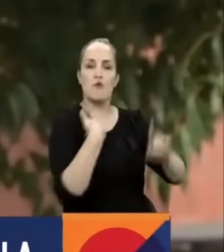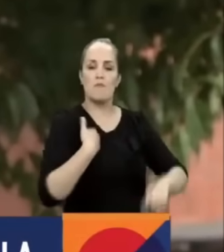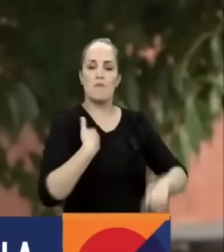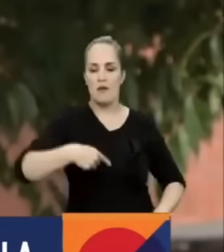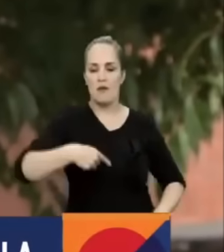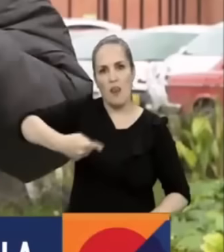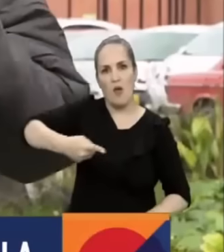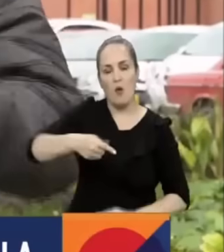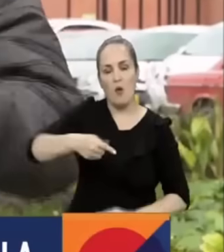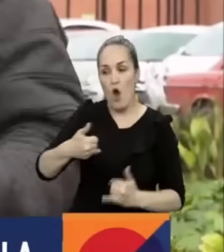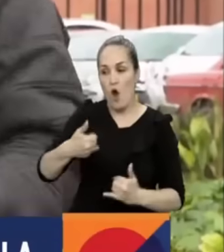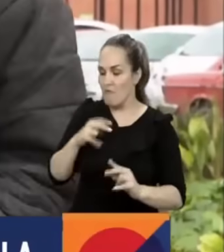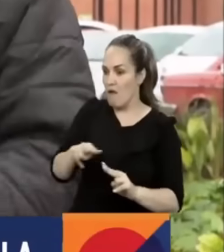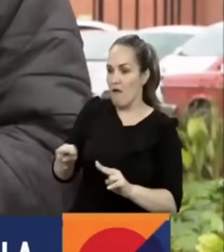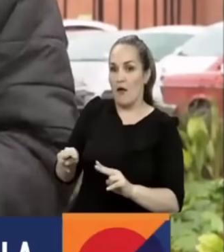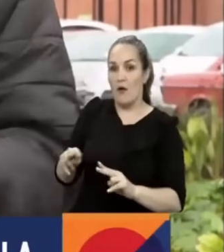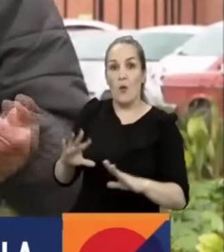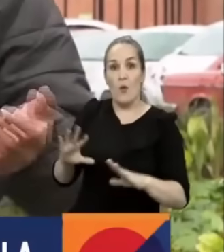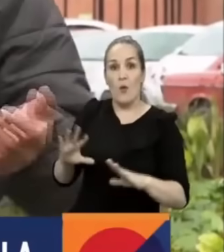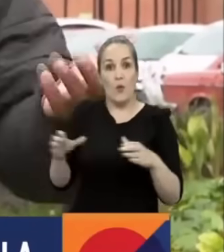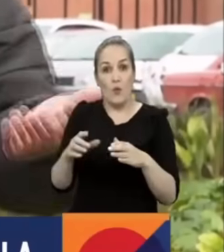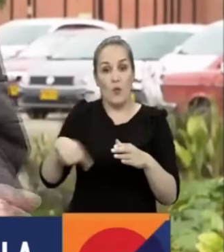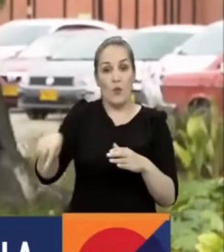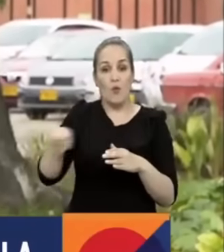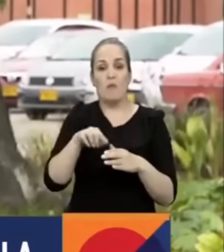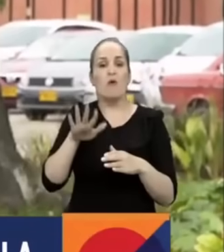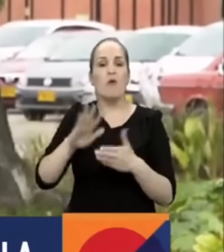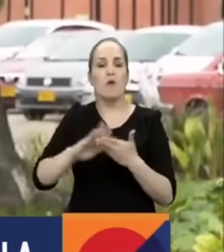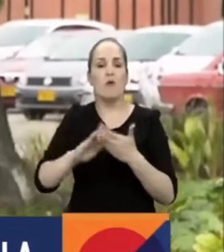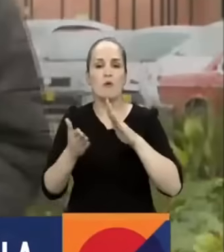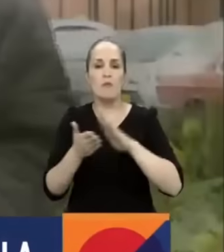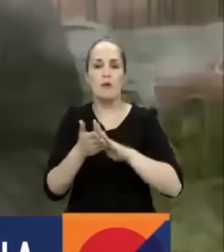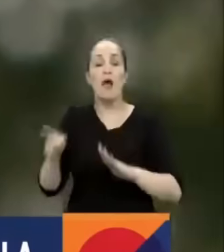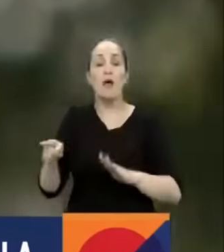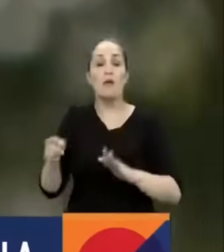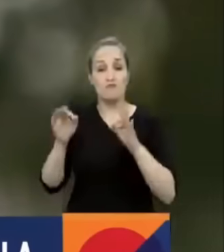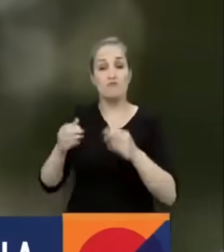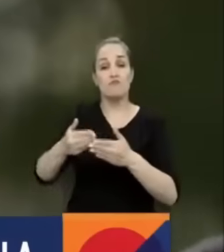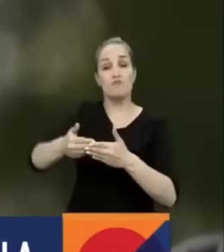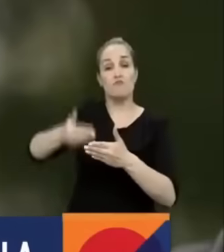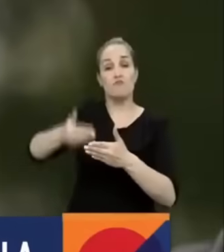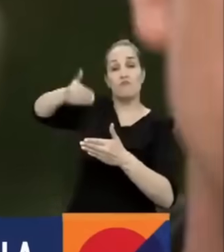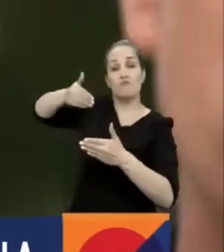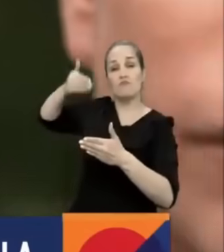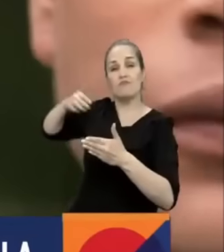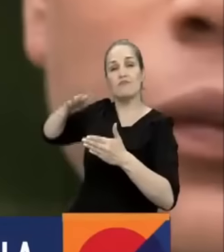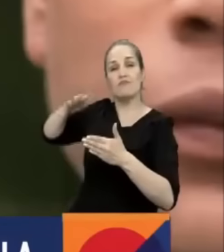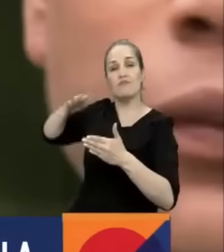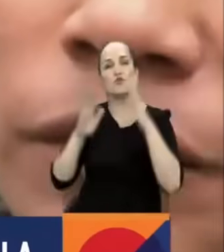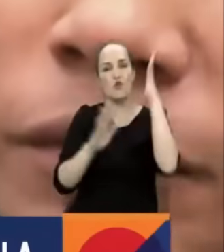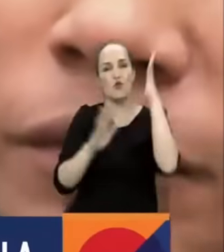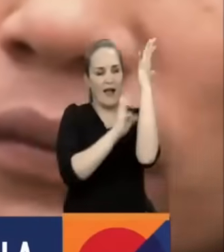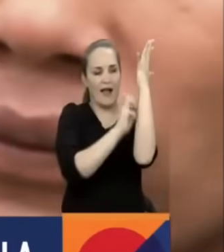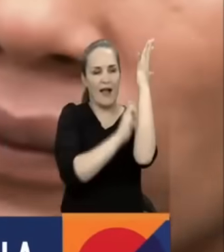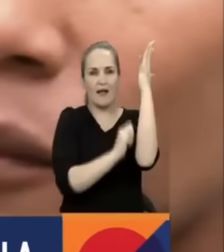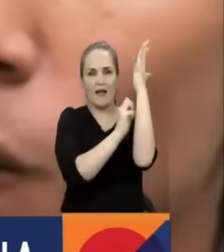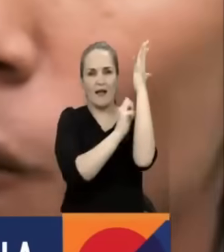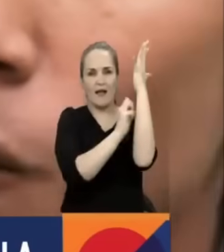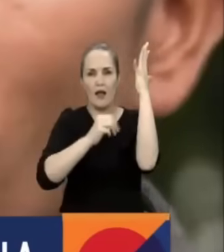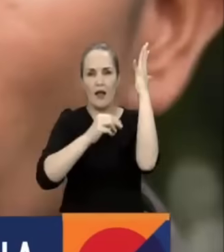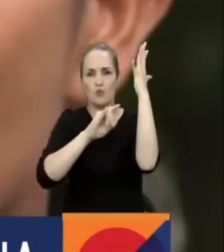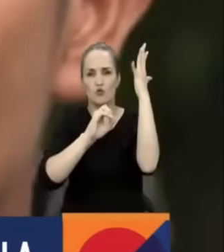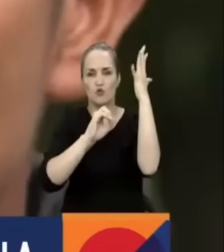los jóvenes. El pueblo Muruymuna es una de las comunidades sobrevivientes al etnocidio cauchero, que entre